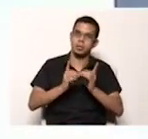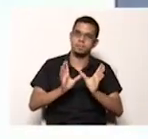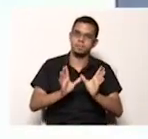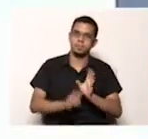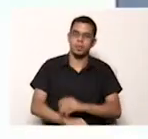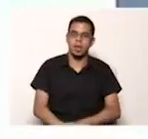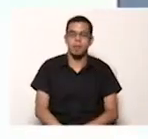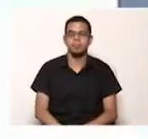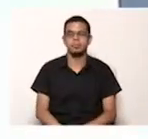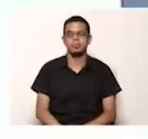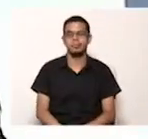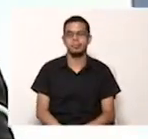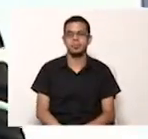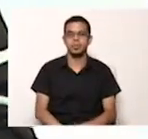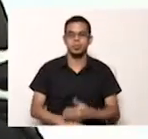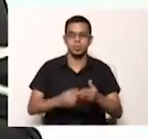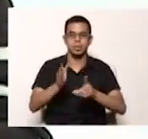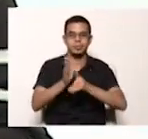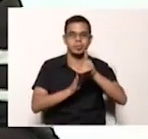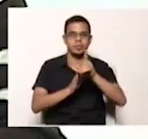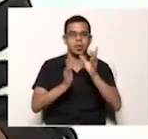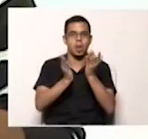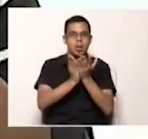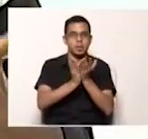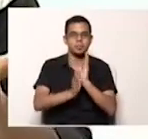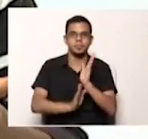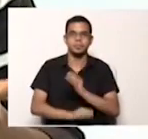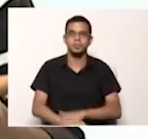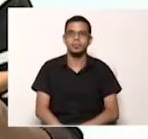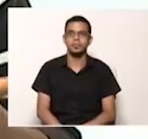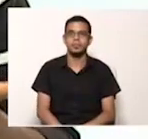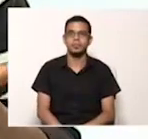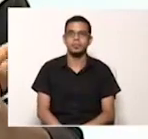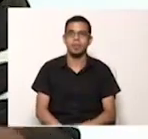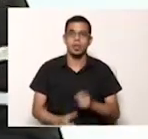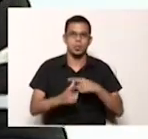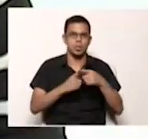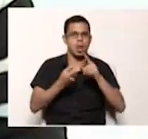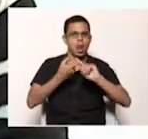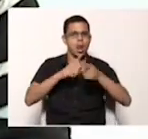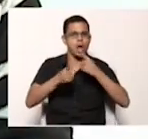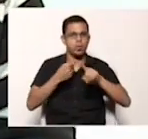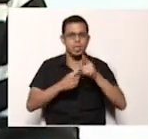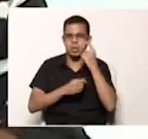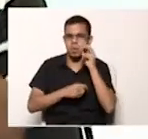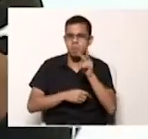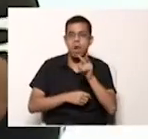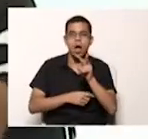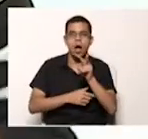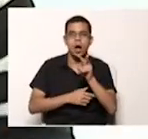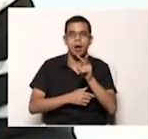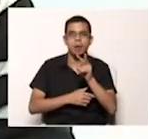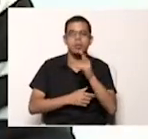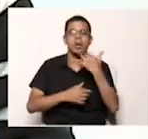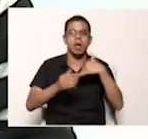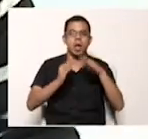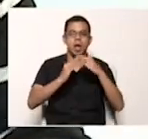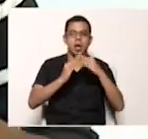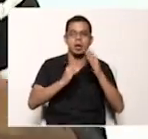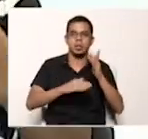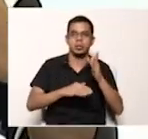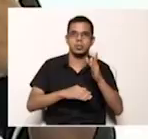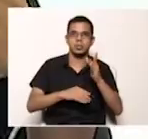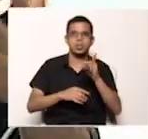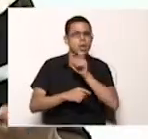experimento que vamos a realizar. Pero son instrumentos los cuales vemos cotidiano en la casa. Ok. Jocelyn, y en casa una pregunta, ¿sabemos